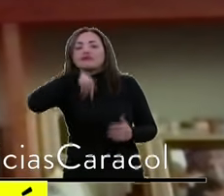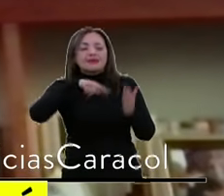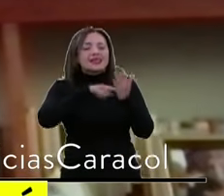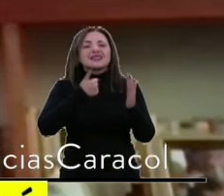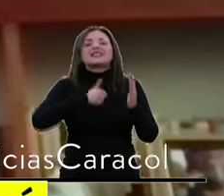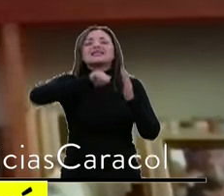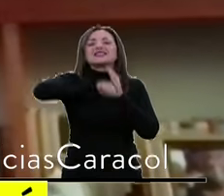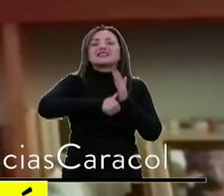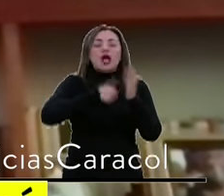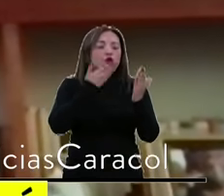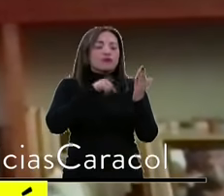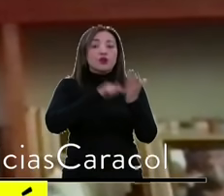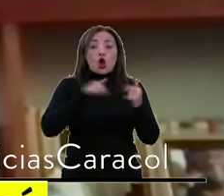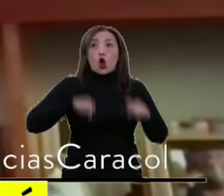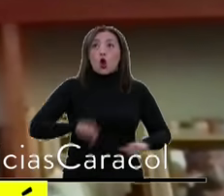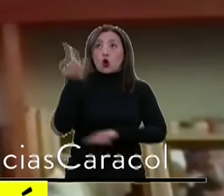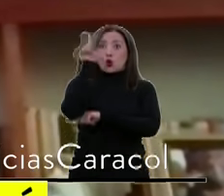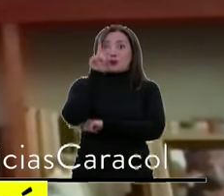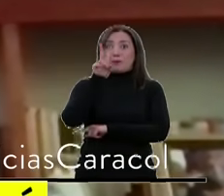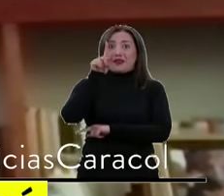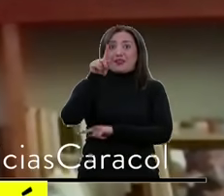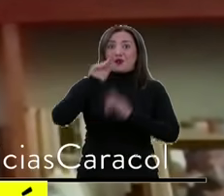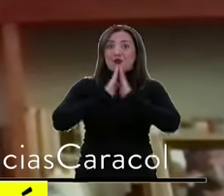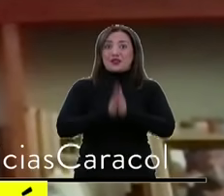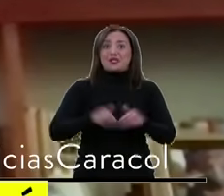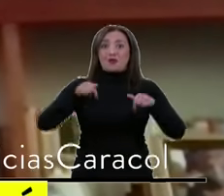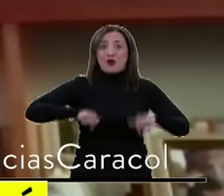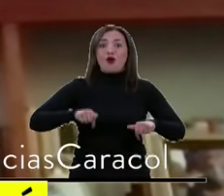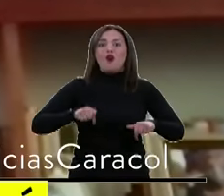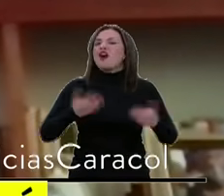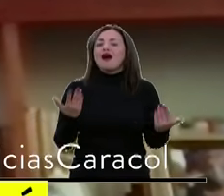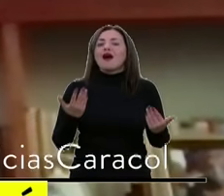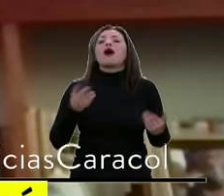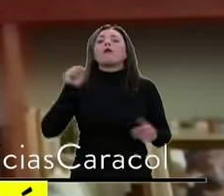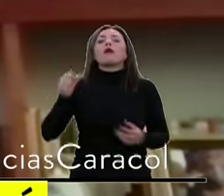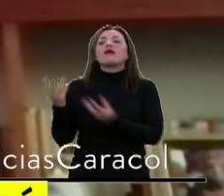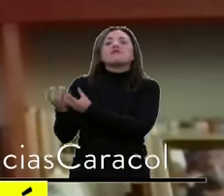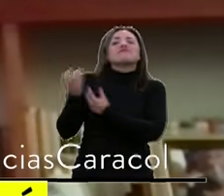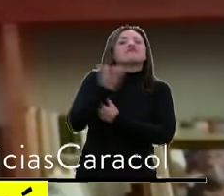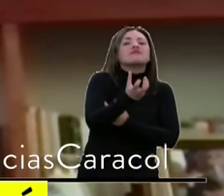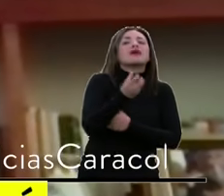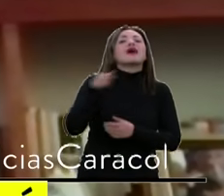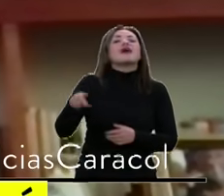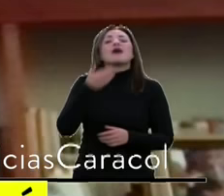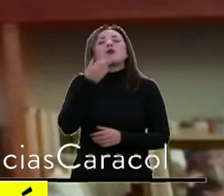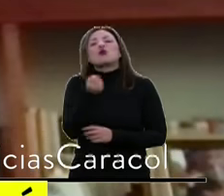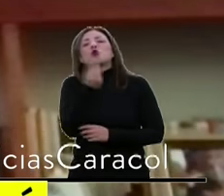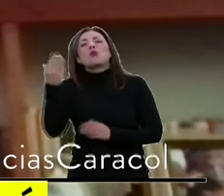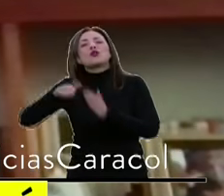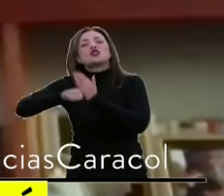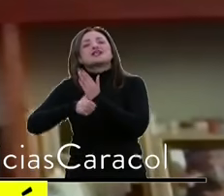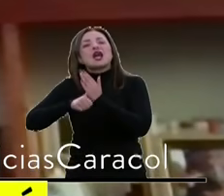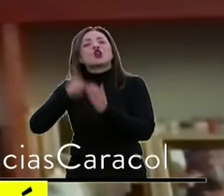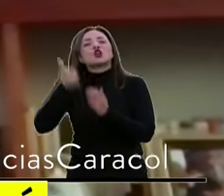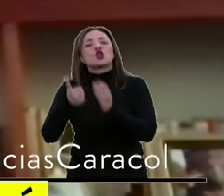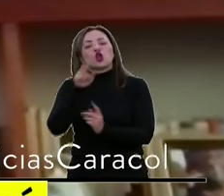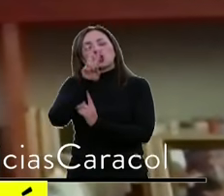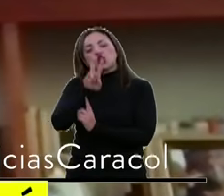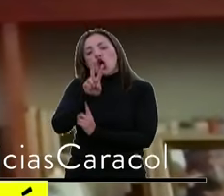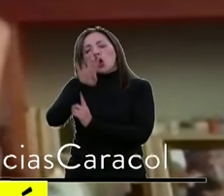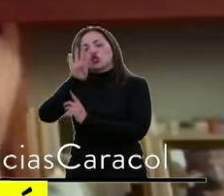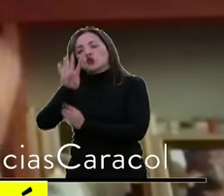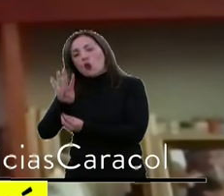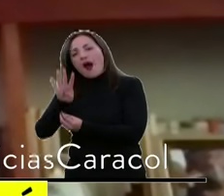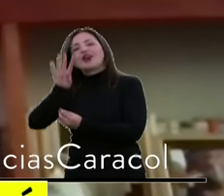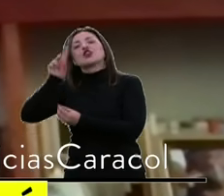quiere decir eso hoy lunes 21 de diciembre podrían ir las personas que tienen cédulas terminadas en número par es decir